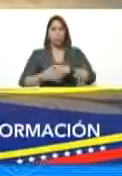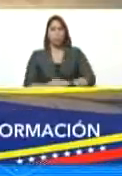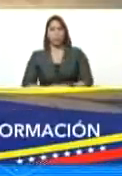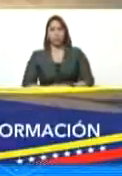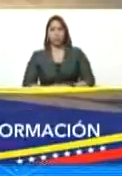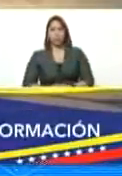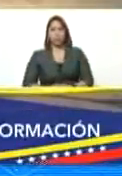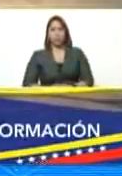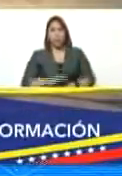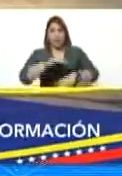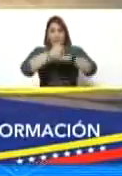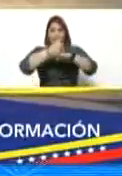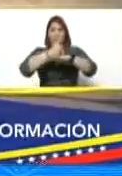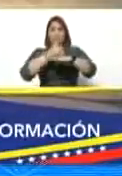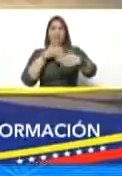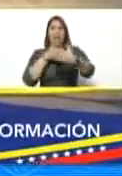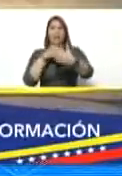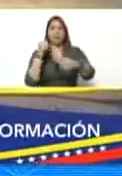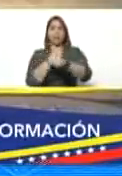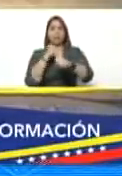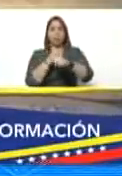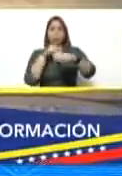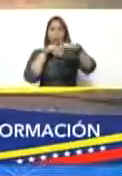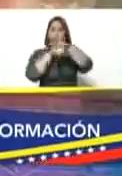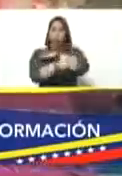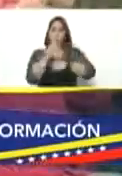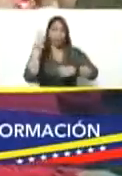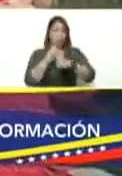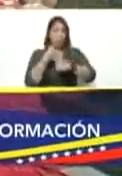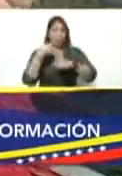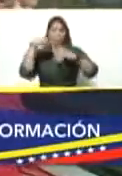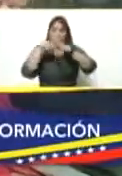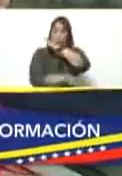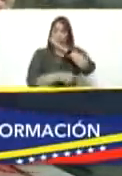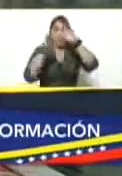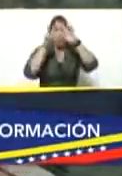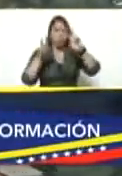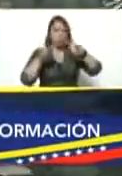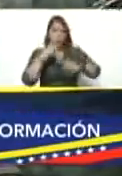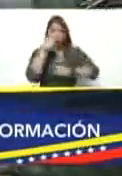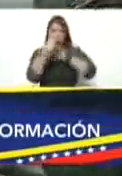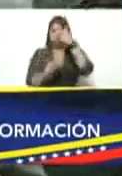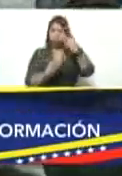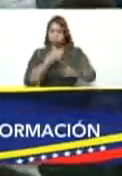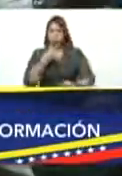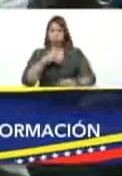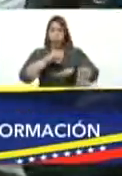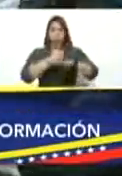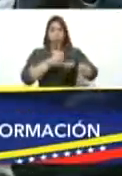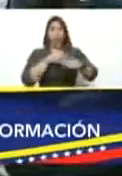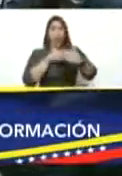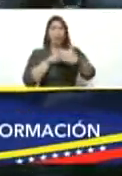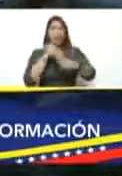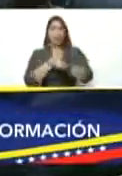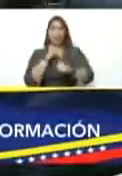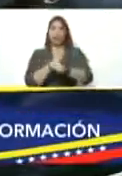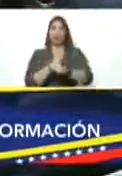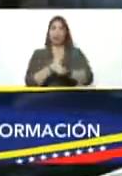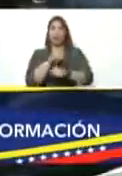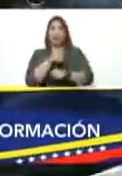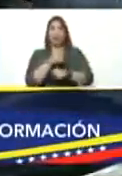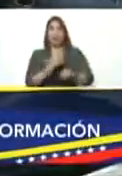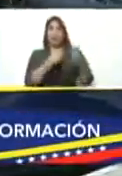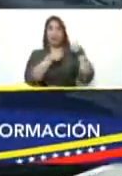antiobreras. A fondo, a fondo. Una gerencia antiobrera es una